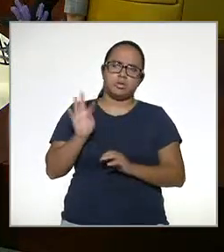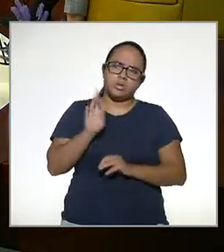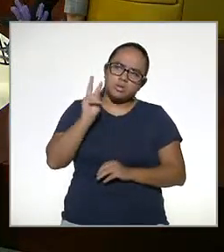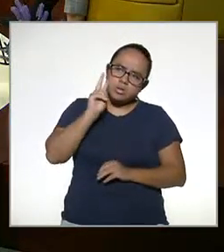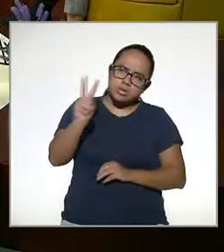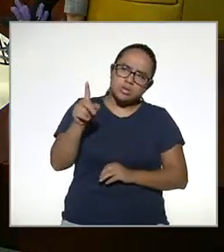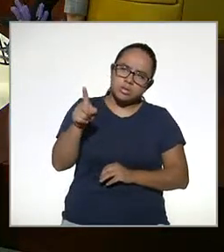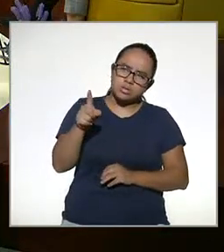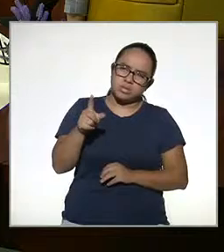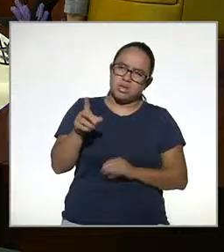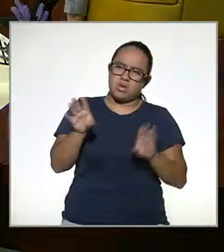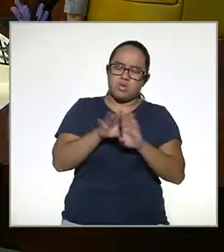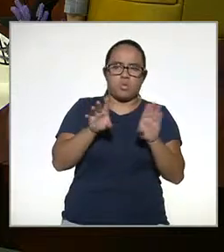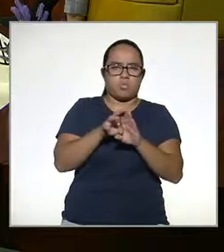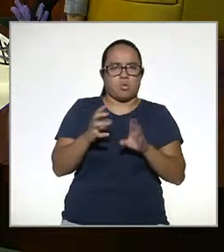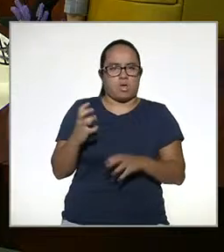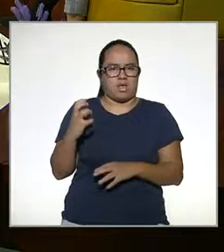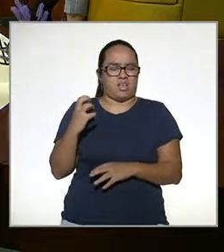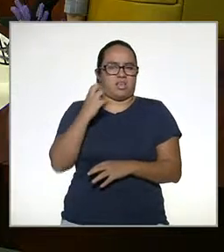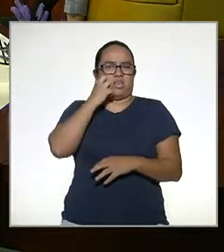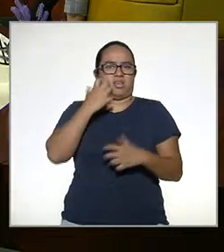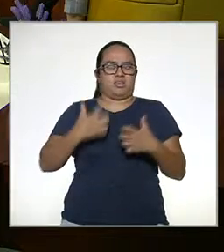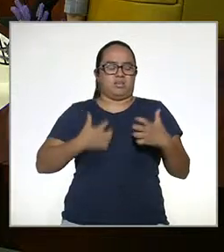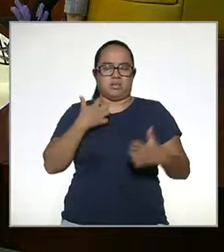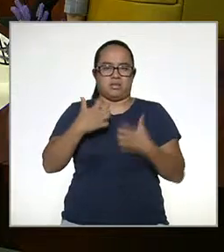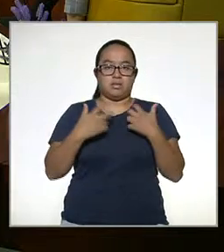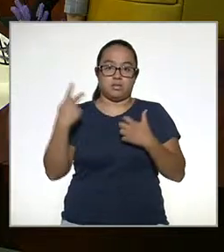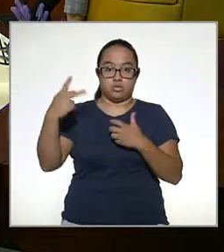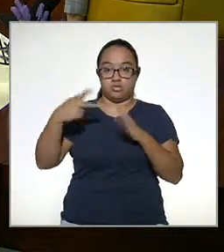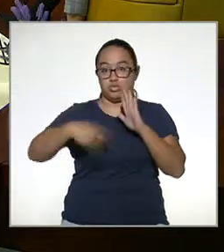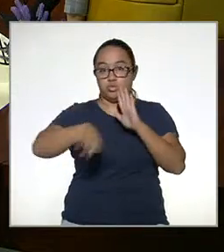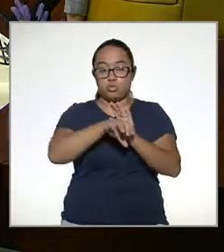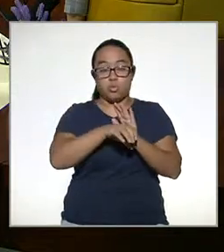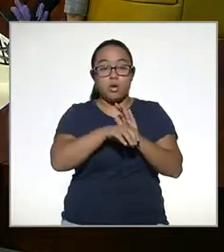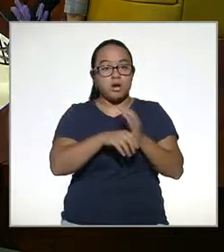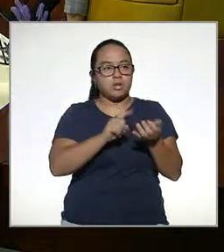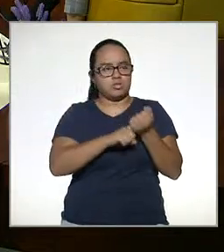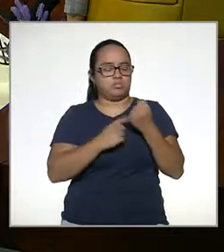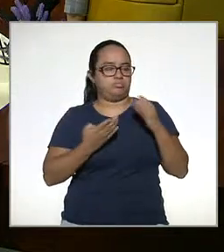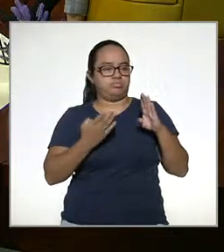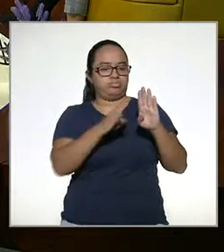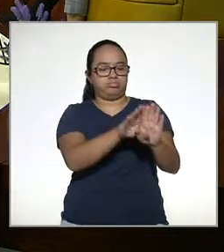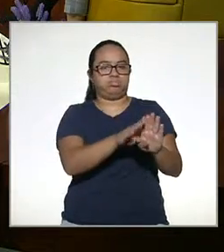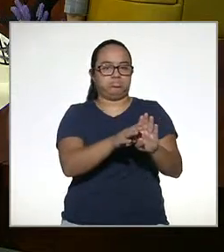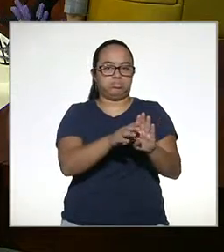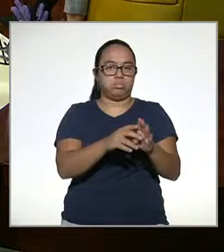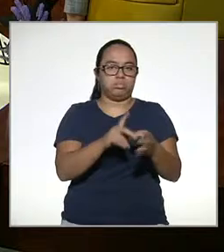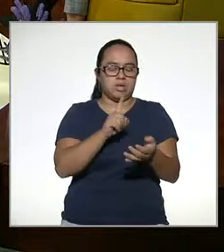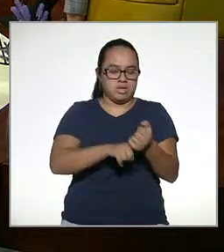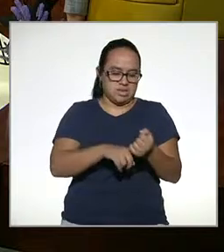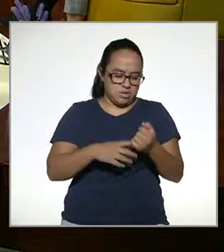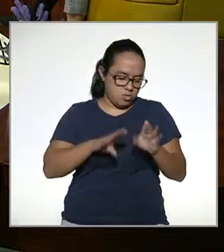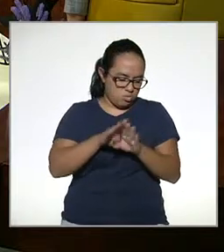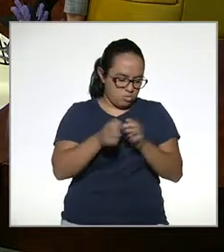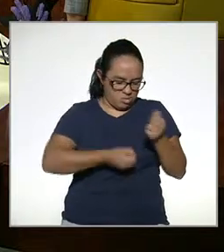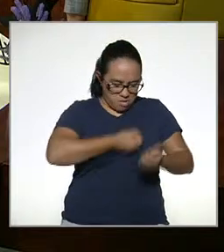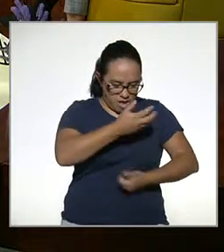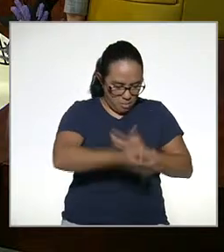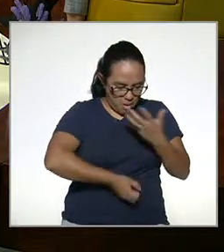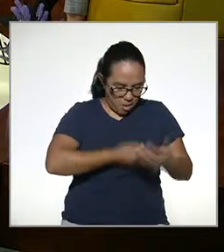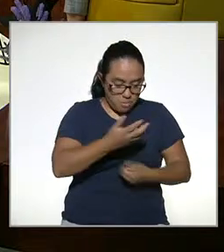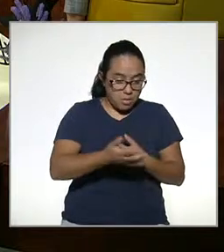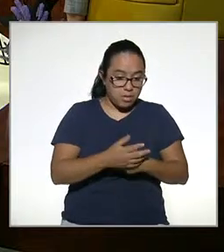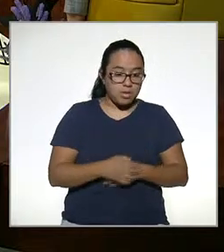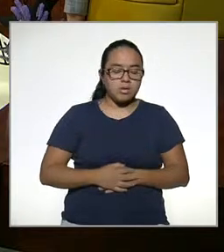violentos, así medio, ¿no? En su cuarto ya, él encerrado, pues a lo mejor ahí se desahoga. ¿Cómo,